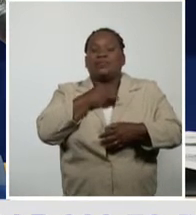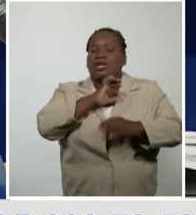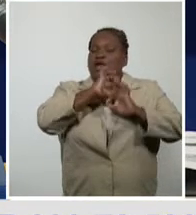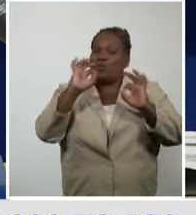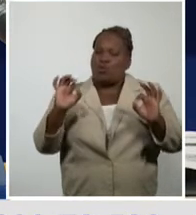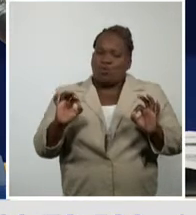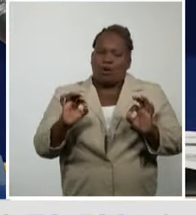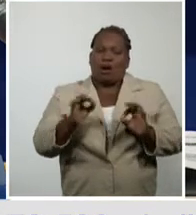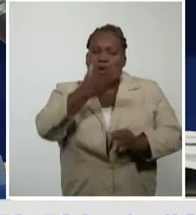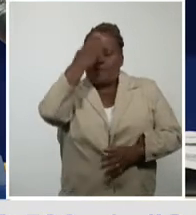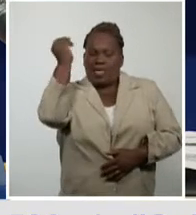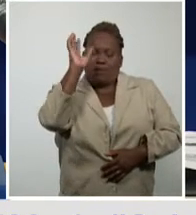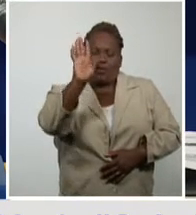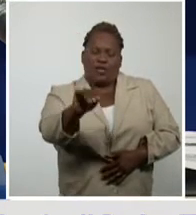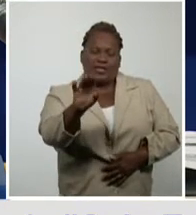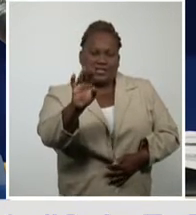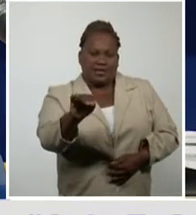de reiterar